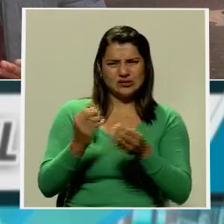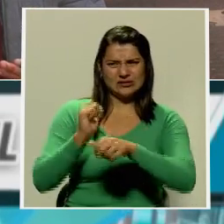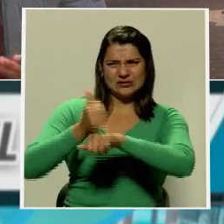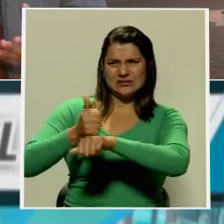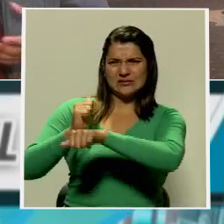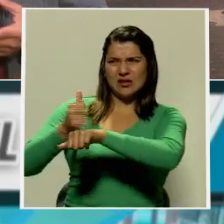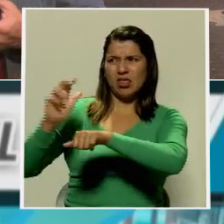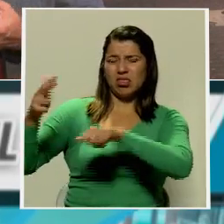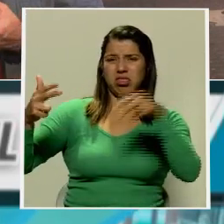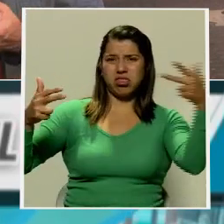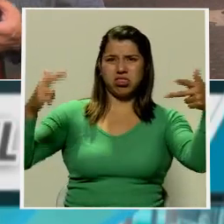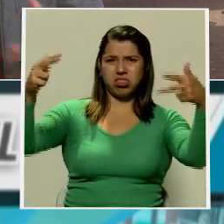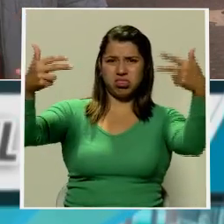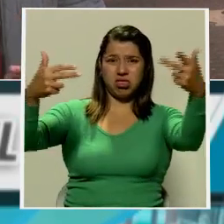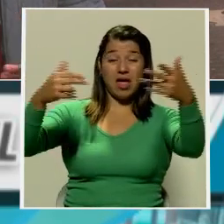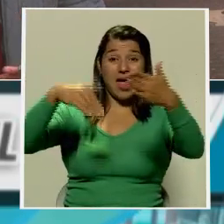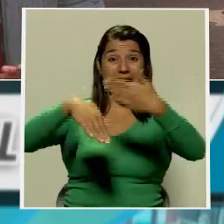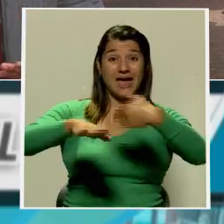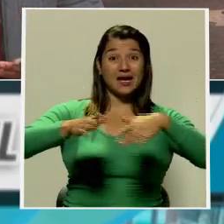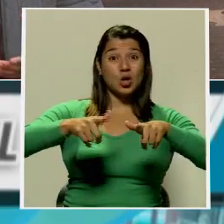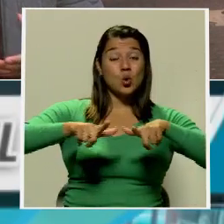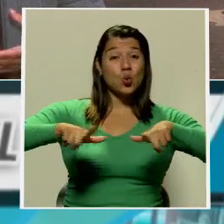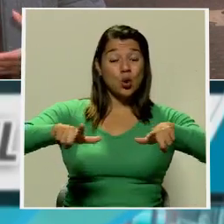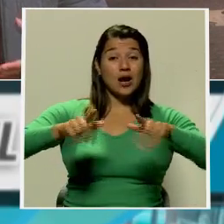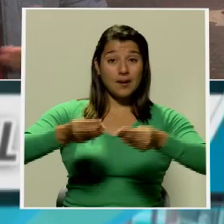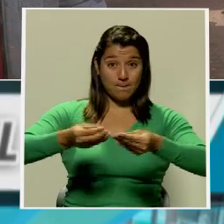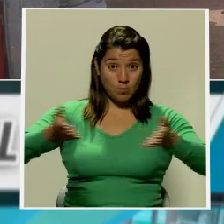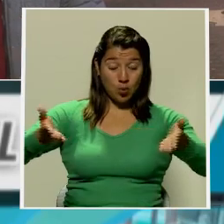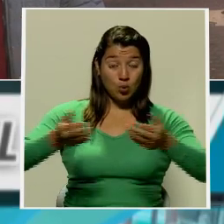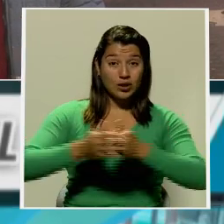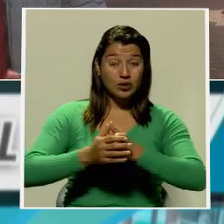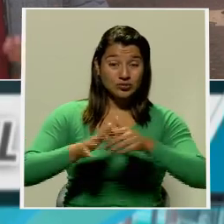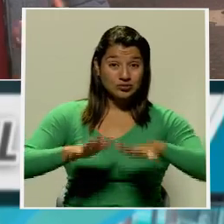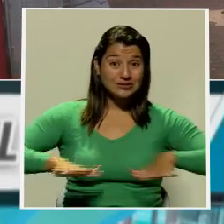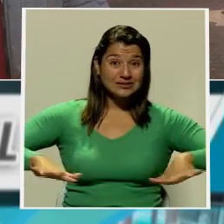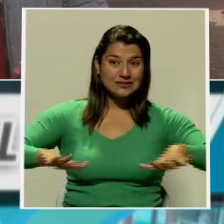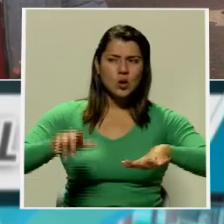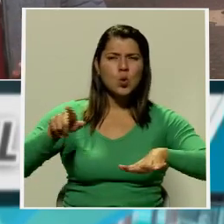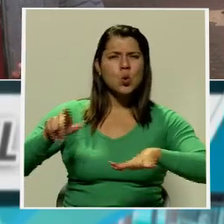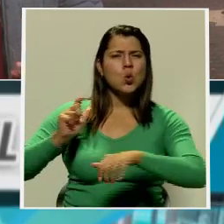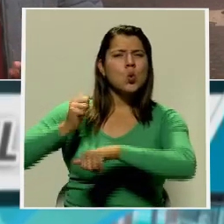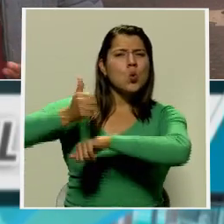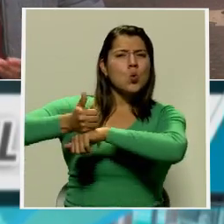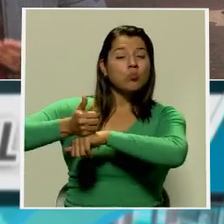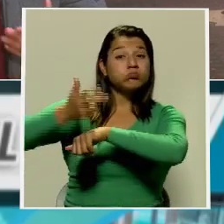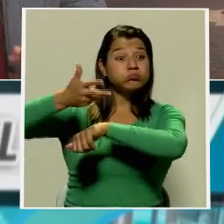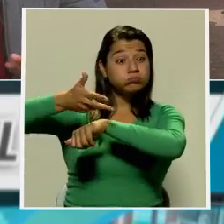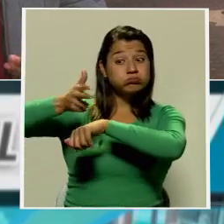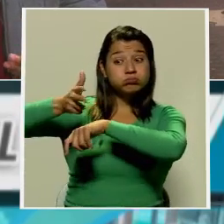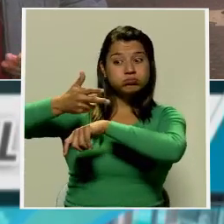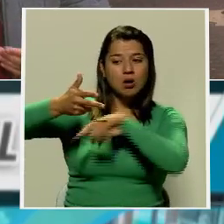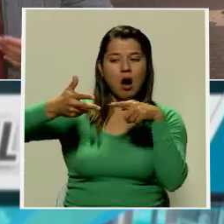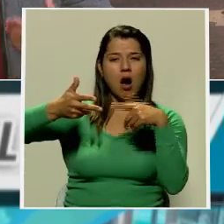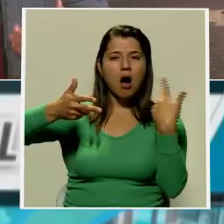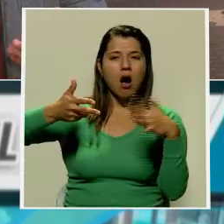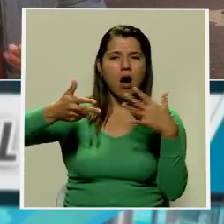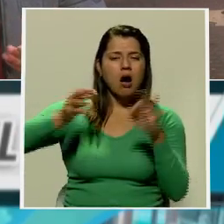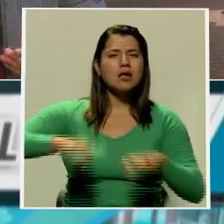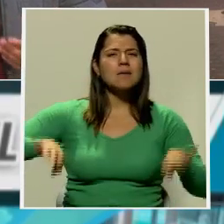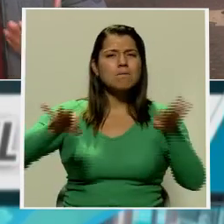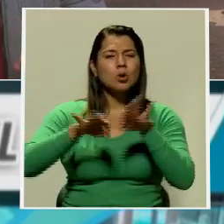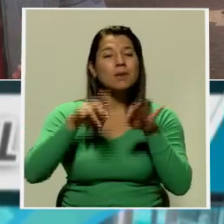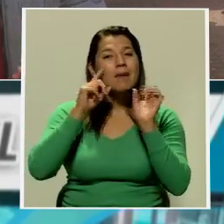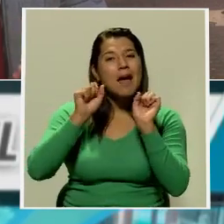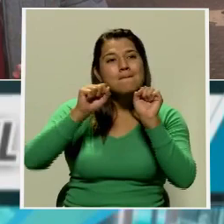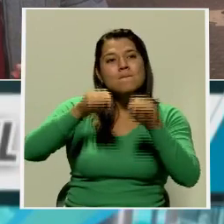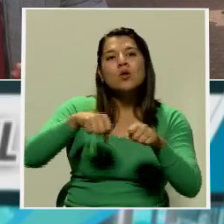en la calle, que hay en el espacio público, son fundamentales para identificar y para llevar además